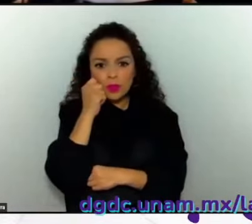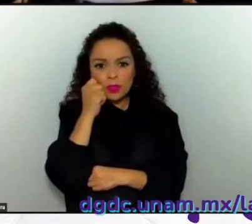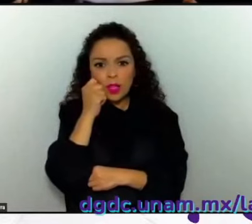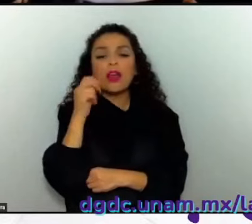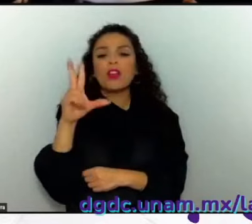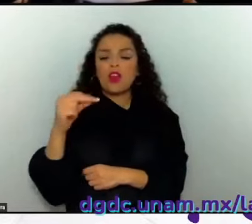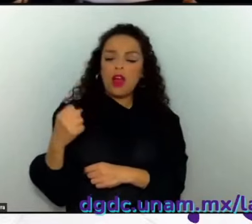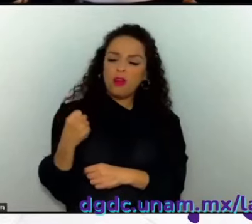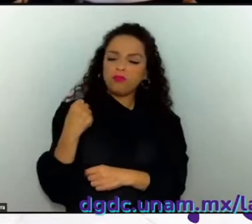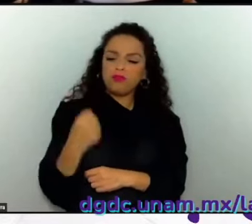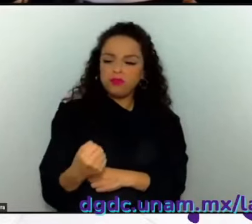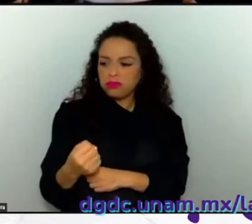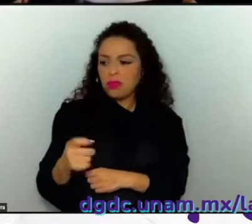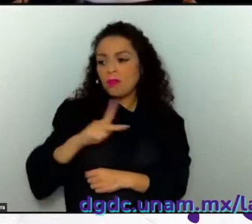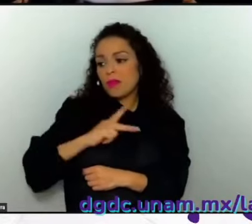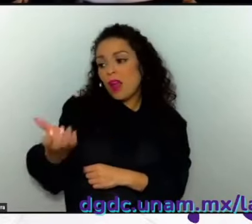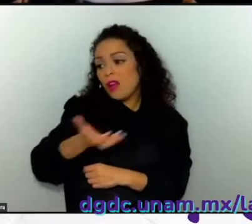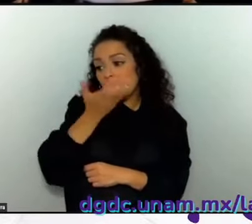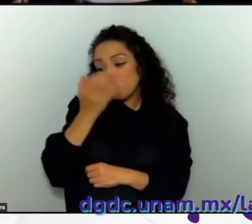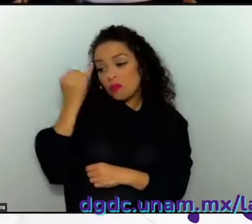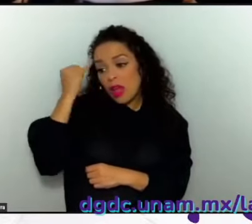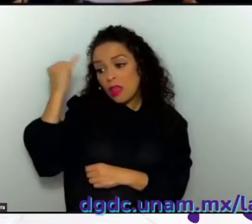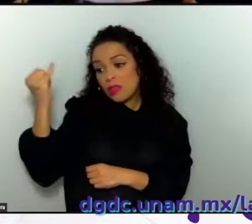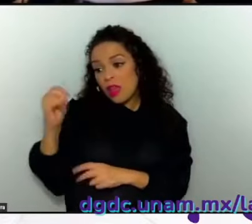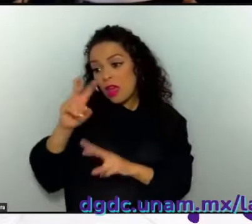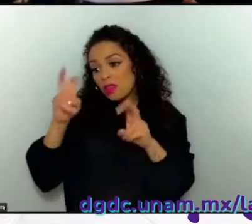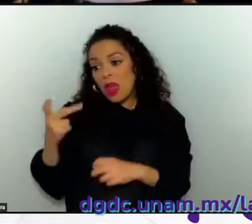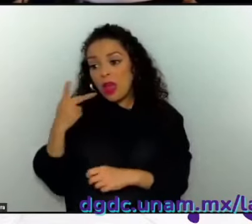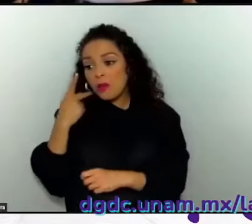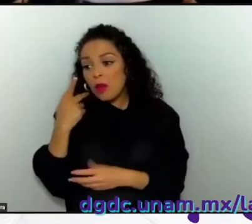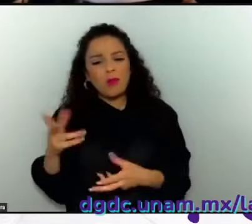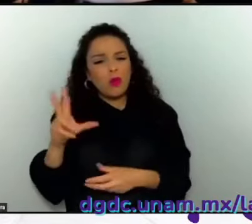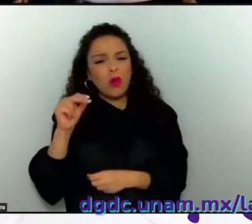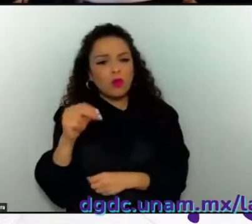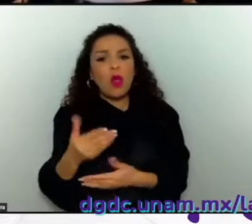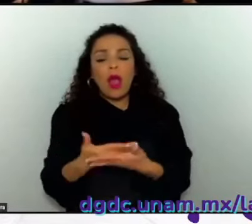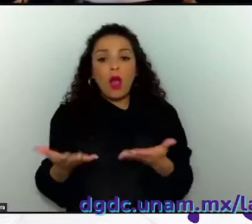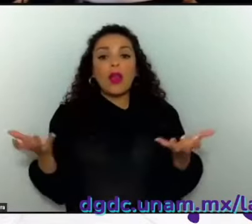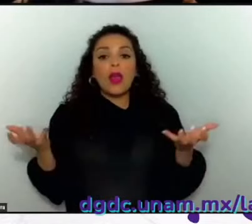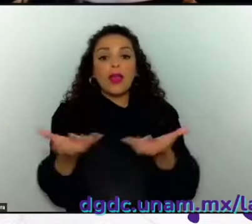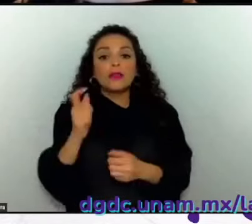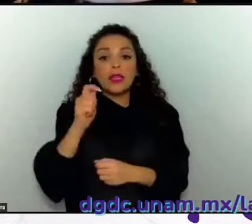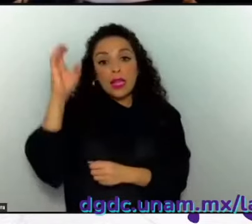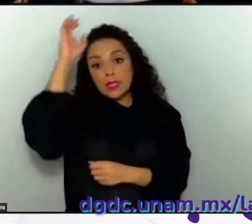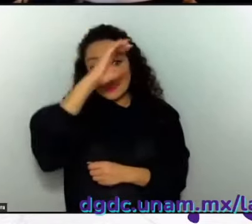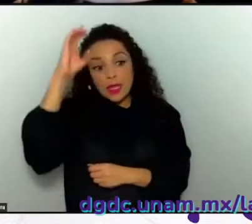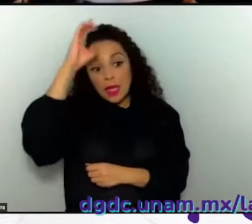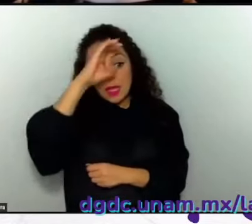nuestros sesgos políticos, ideológicos en la ciencia que hacemos y en la ciencia que se hace en todo el mundo,